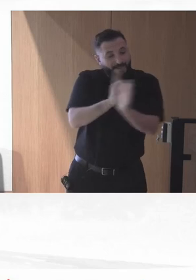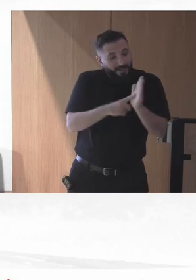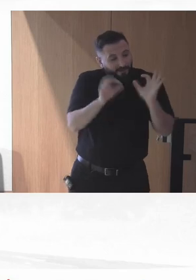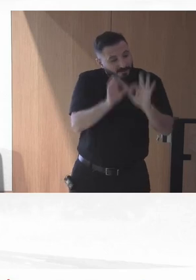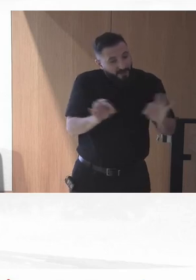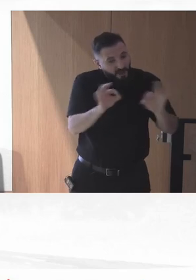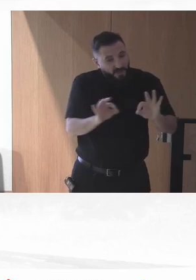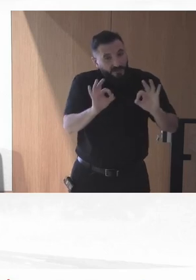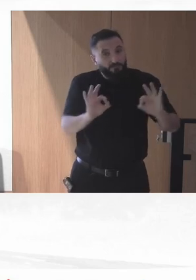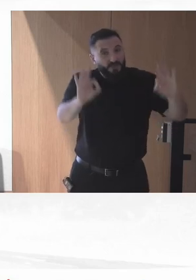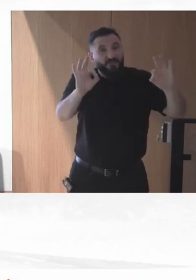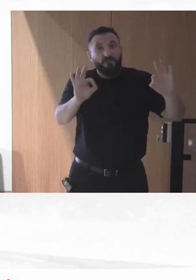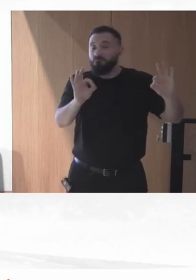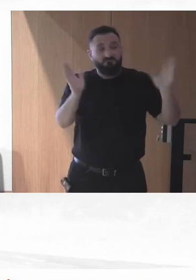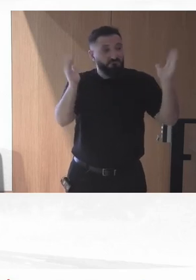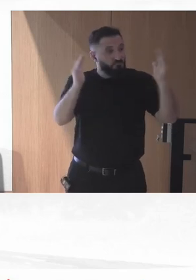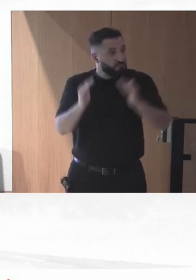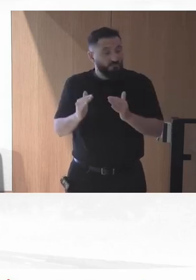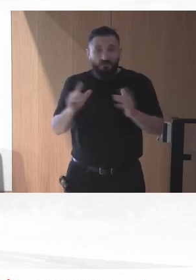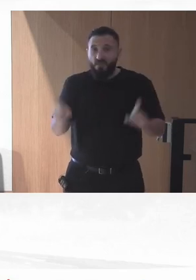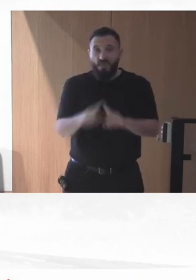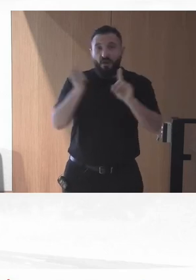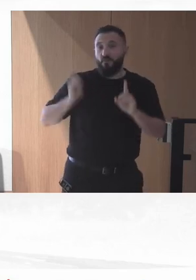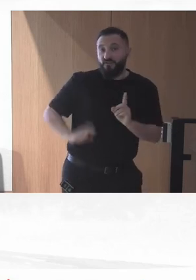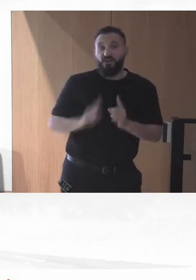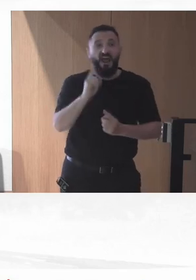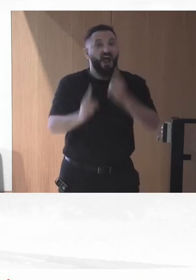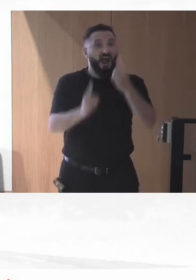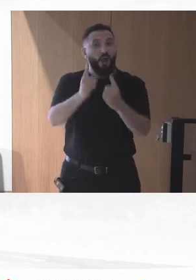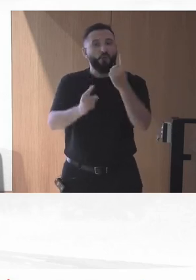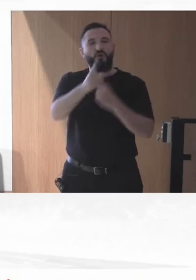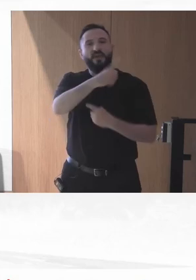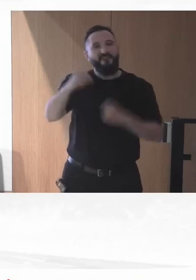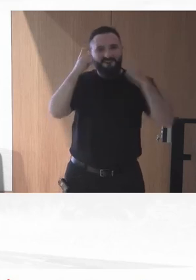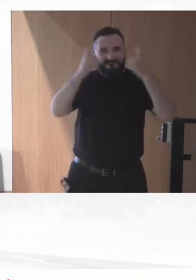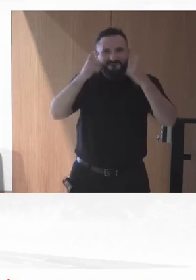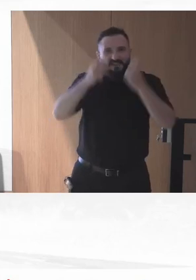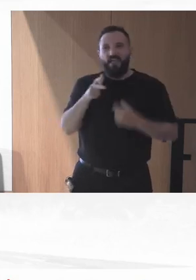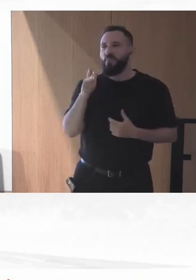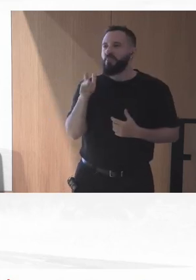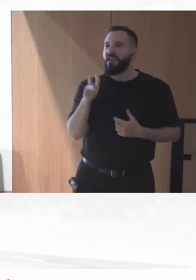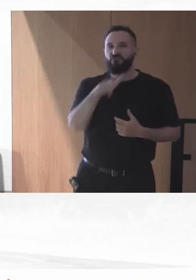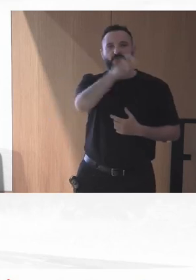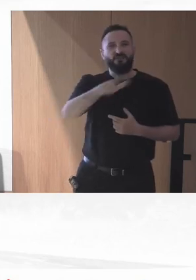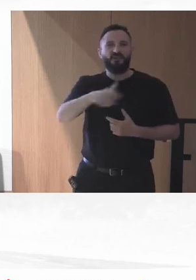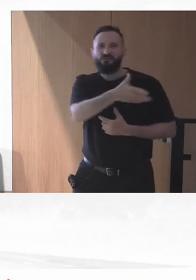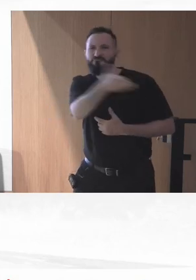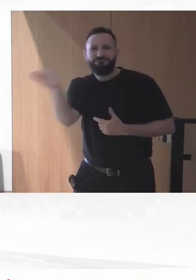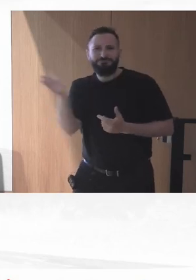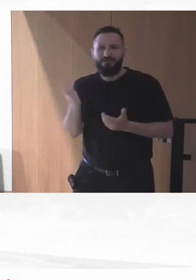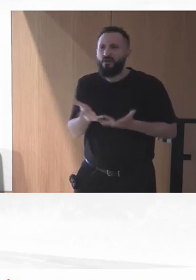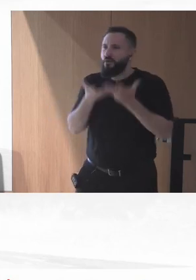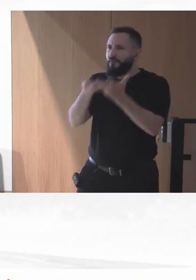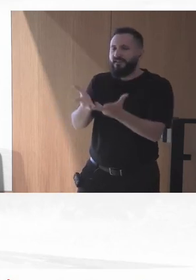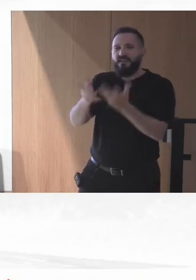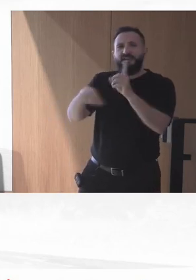legislación específica en vigor, sí que tratan de preservar los derechos de estas personas y se les